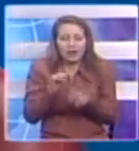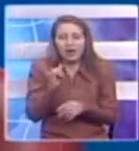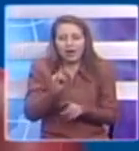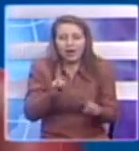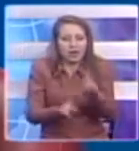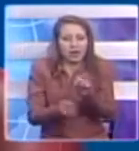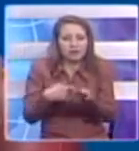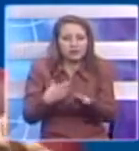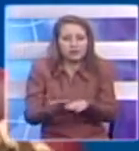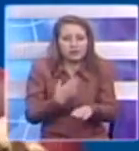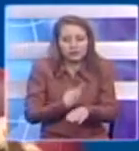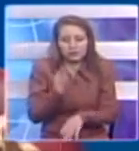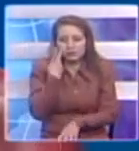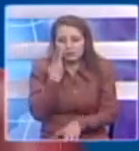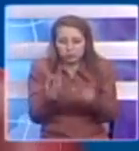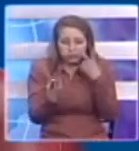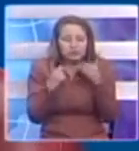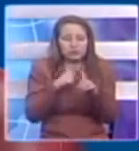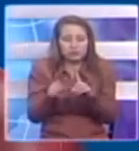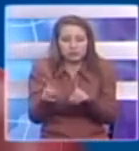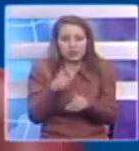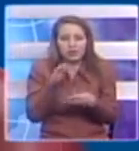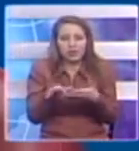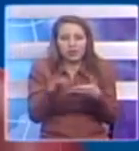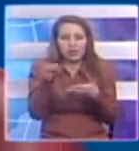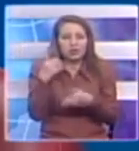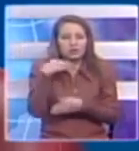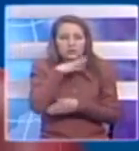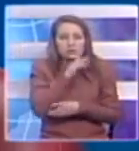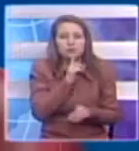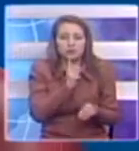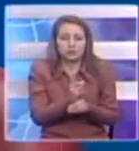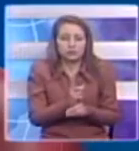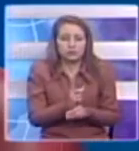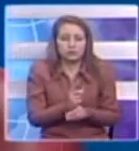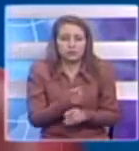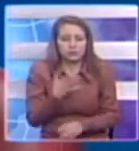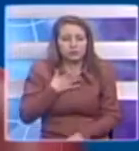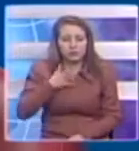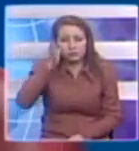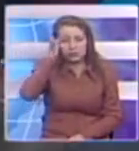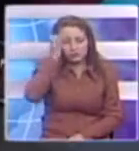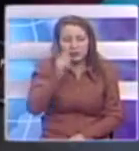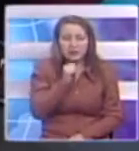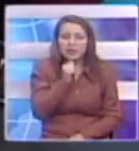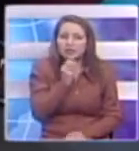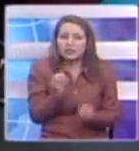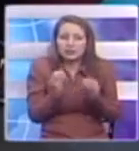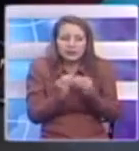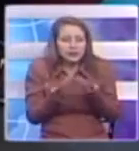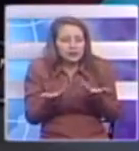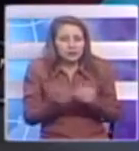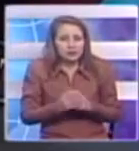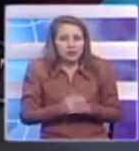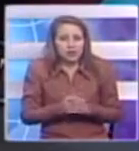de hecho se han determinado ese tipo de contaminación. Entonces, creo que lo que nos ha faltado es un poco más